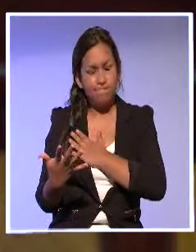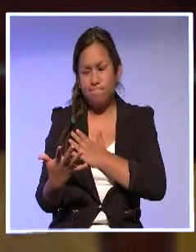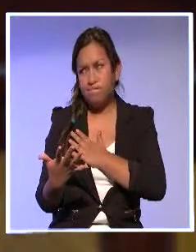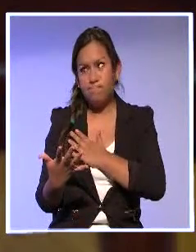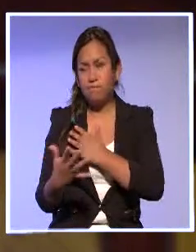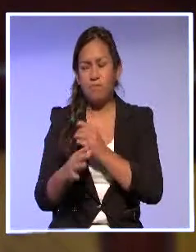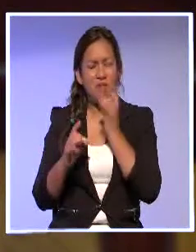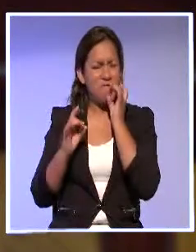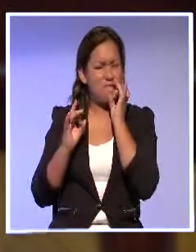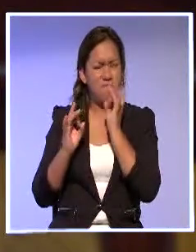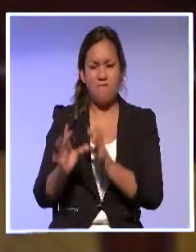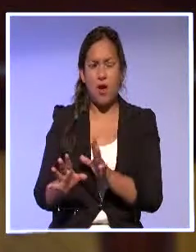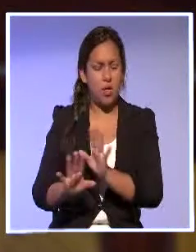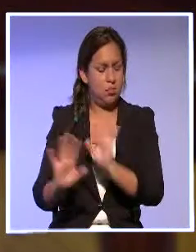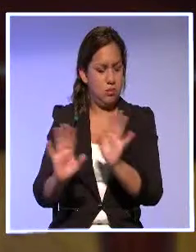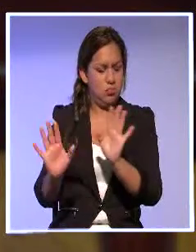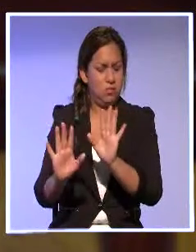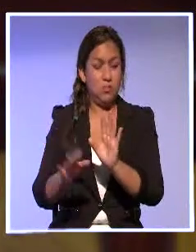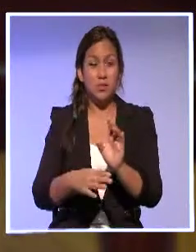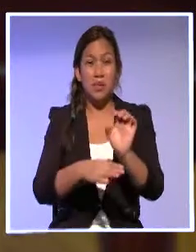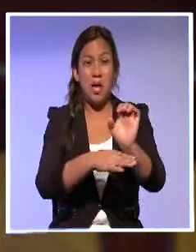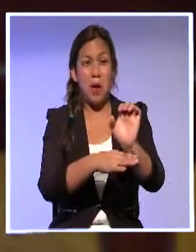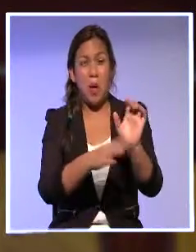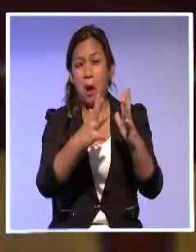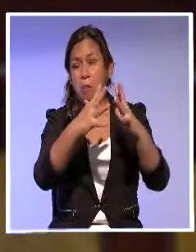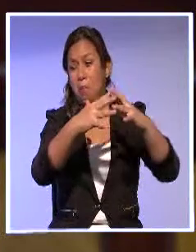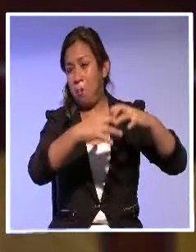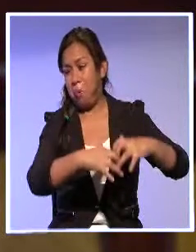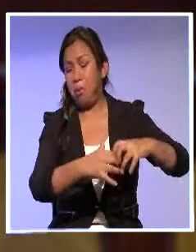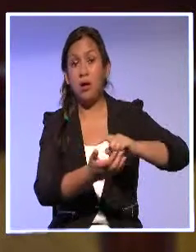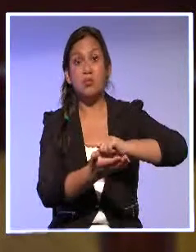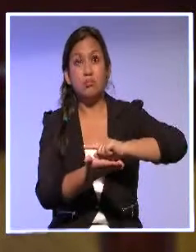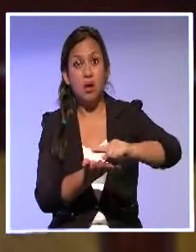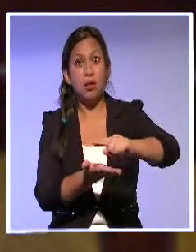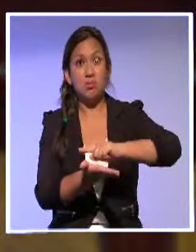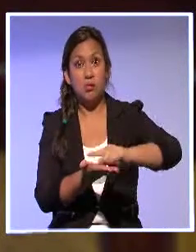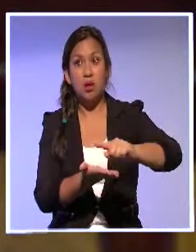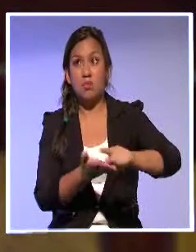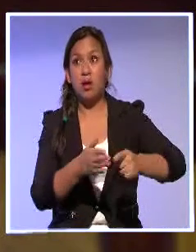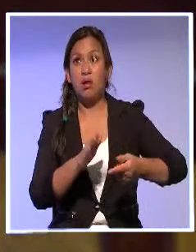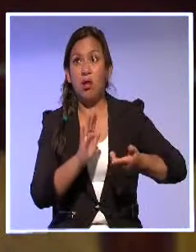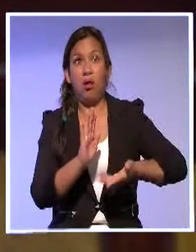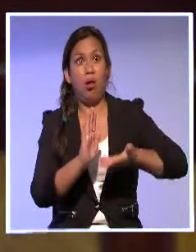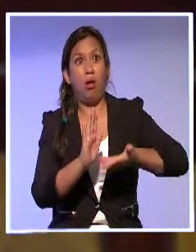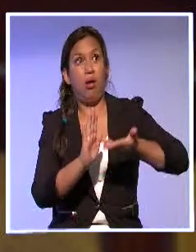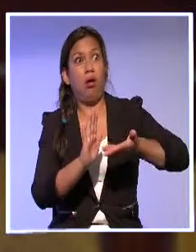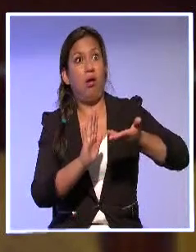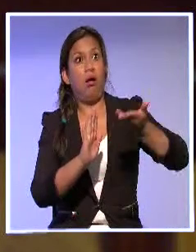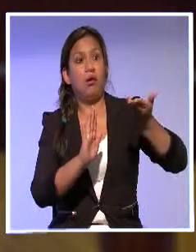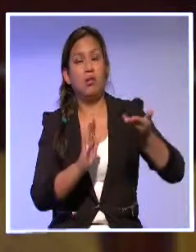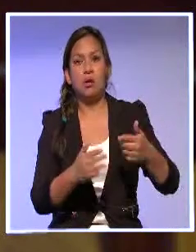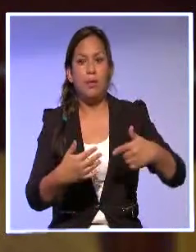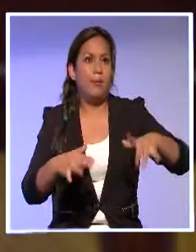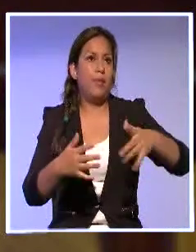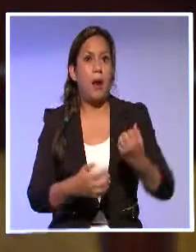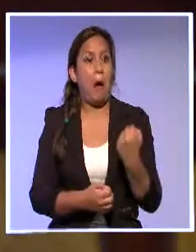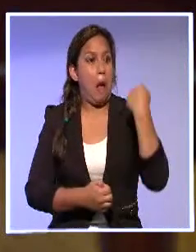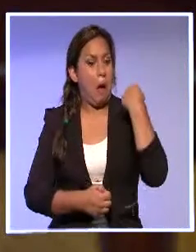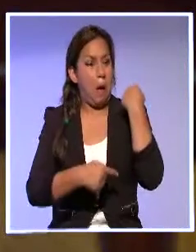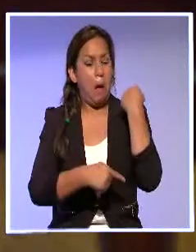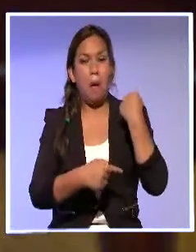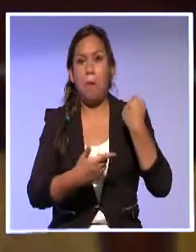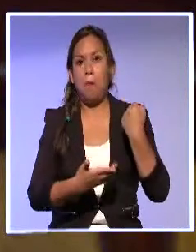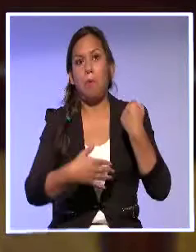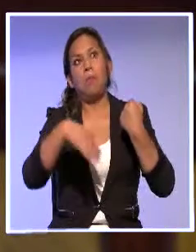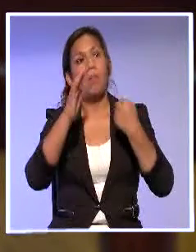era una crisis que se vivía en el sentido pues todas las semanas había había alza de todos los víveres sobre todo por ejemplo